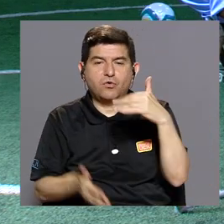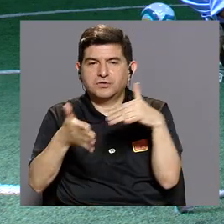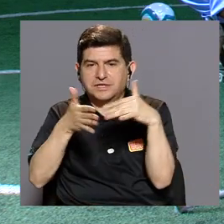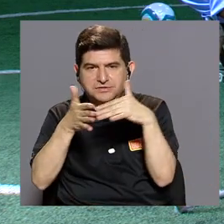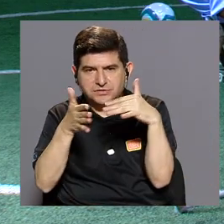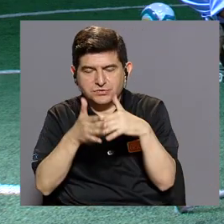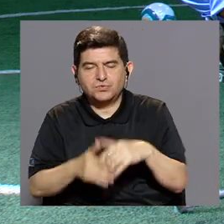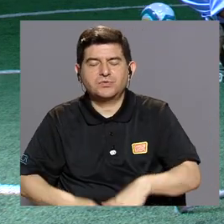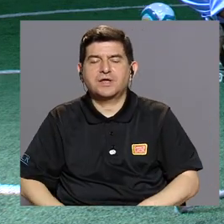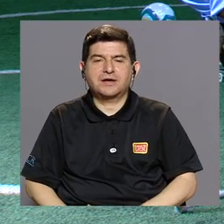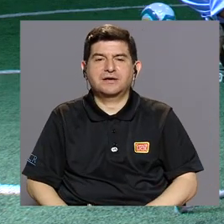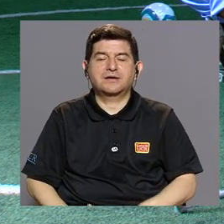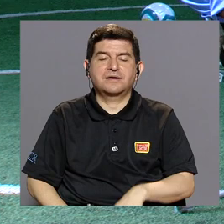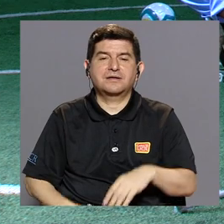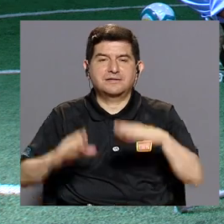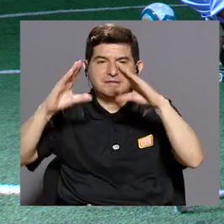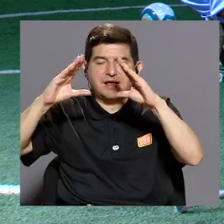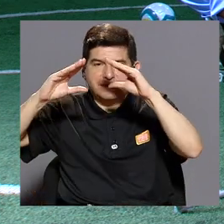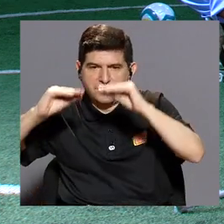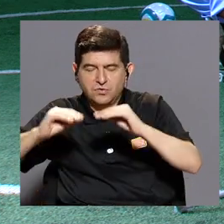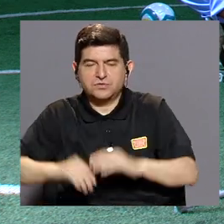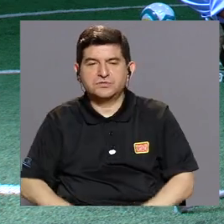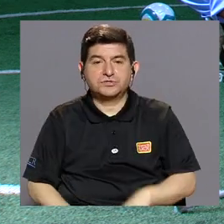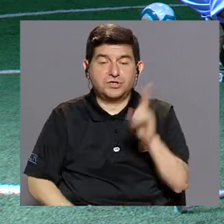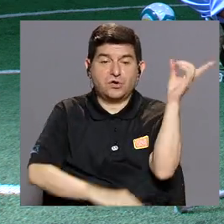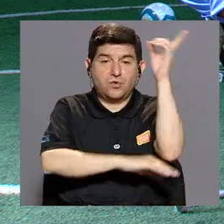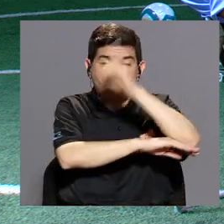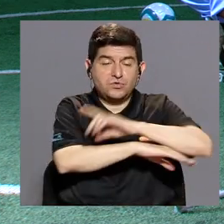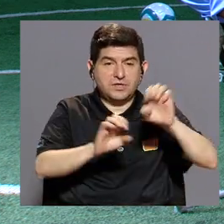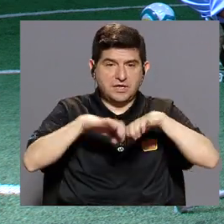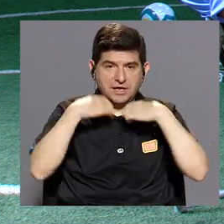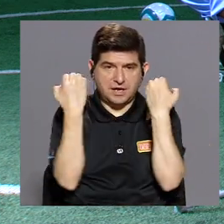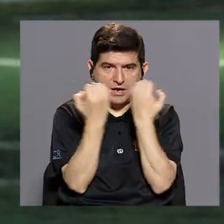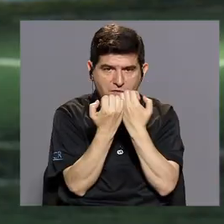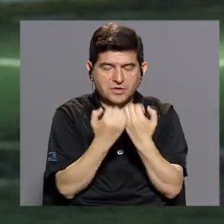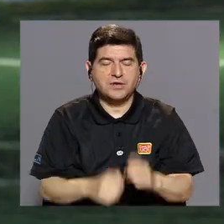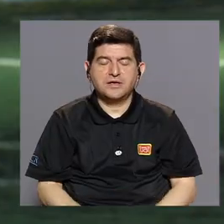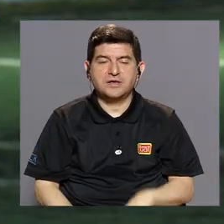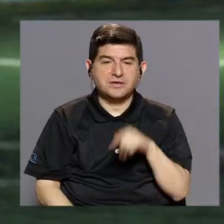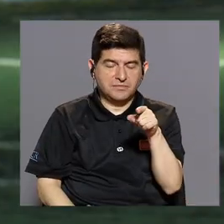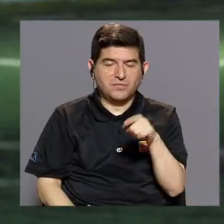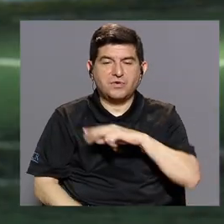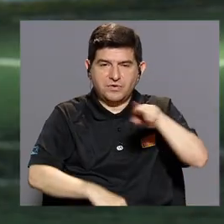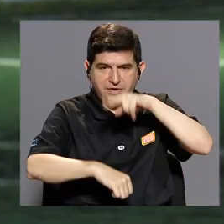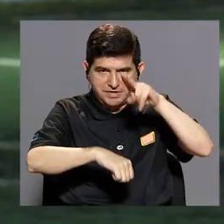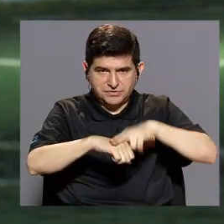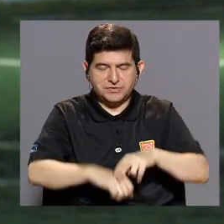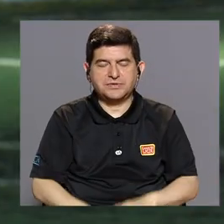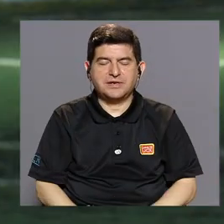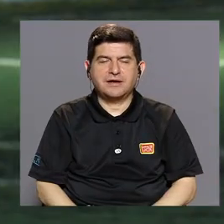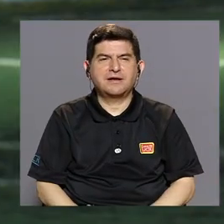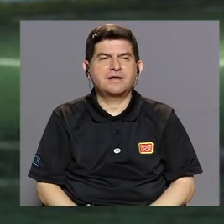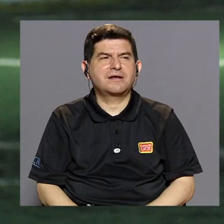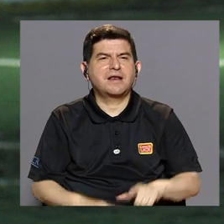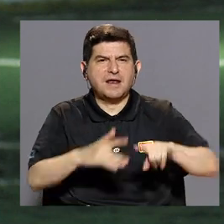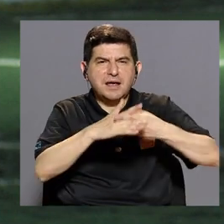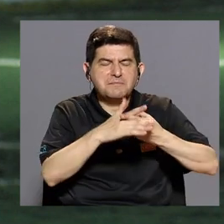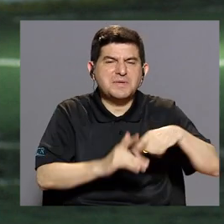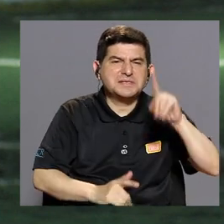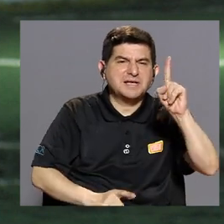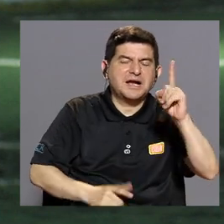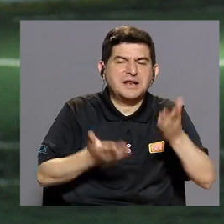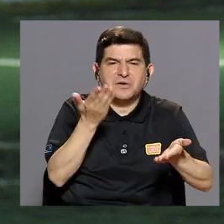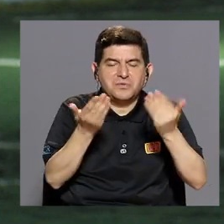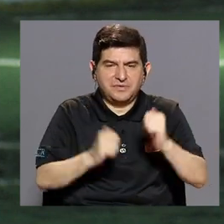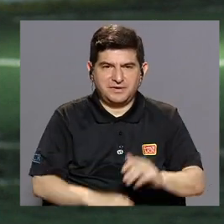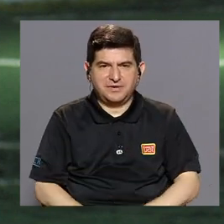otras estudian en la noche, tratan de acomodarse. Un día, cuando la selección no está, que ha sido lo más habitual, por ejemplo, en todo el año, empiezan a llegar desde la